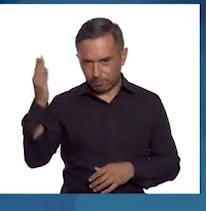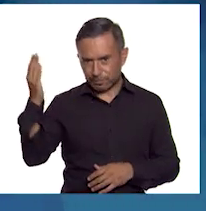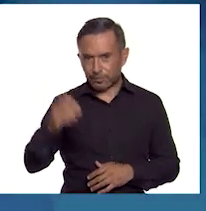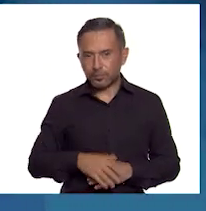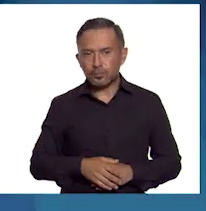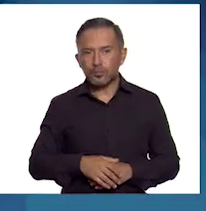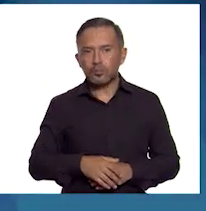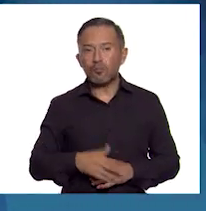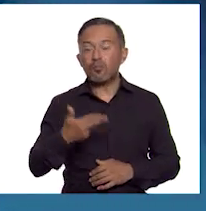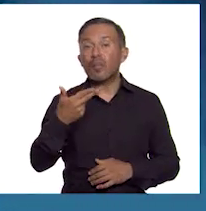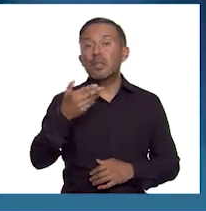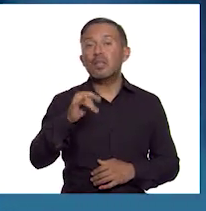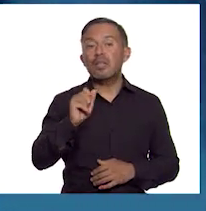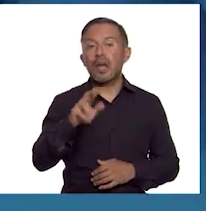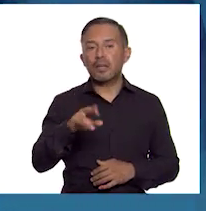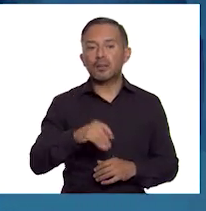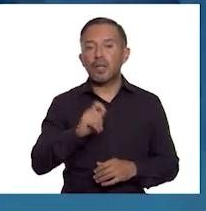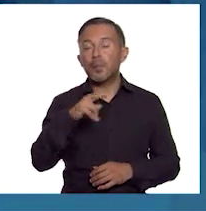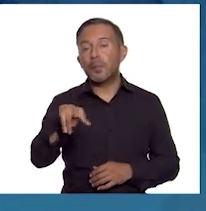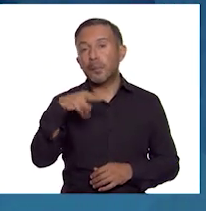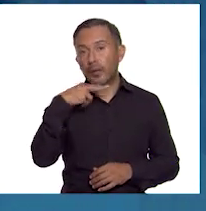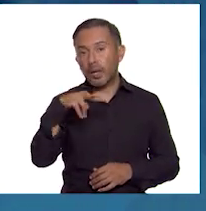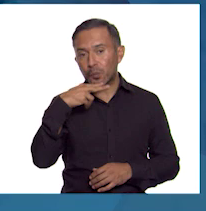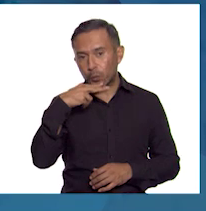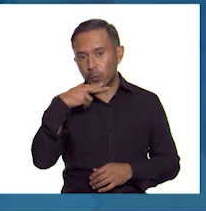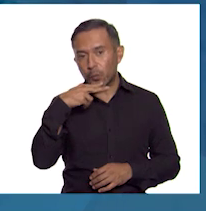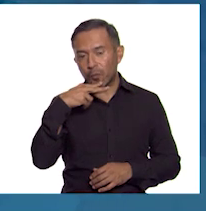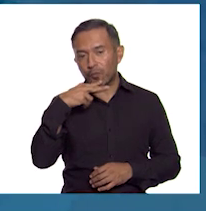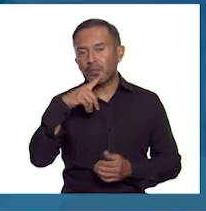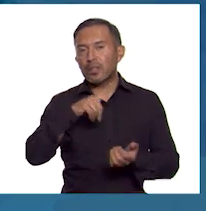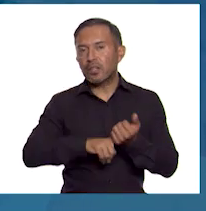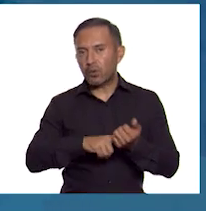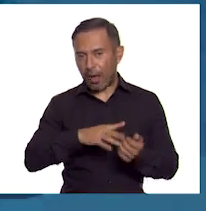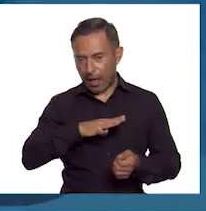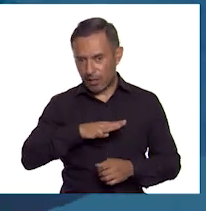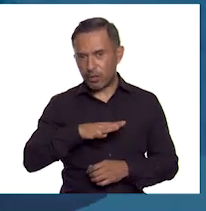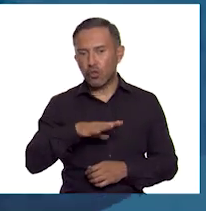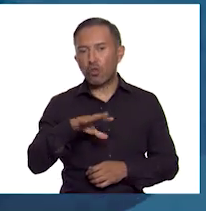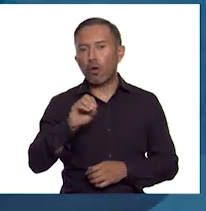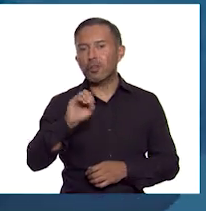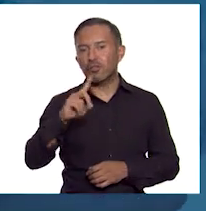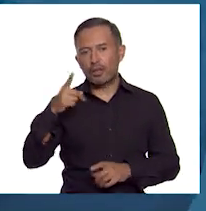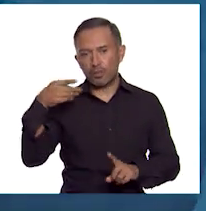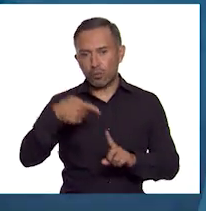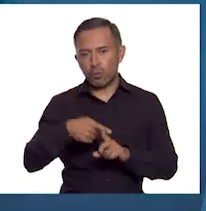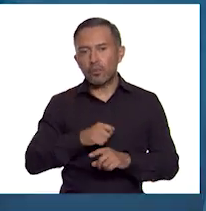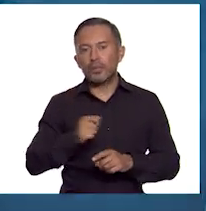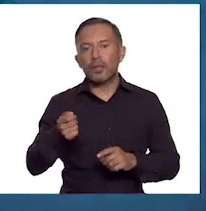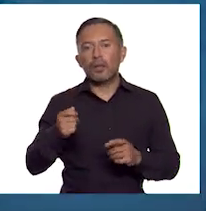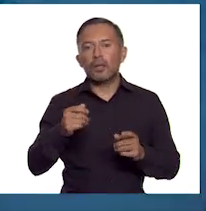hilar. Verbo transitivo, reducir a hilo, el lino, cáñamo, lana, seda, algodón,